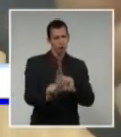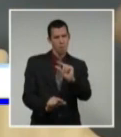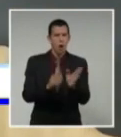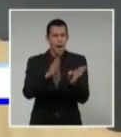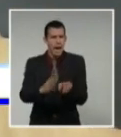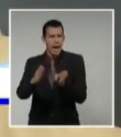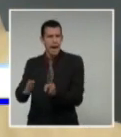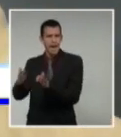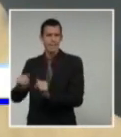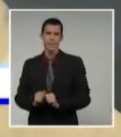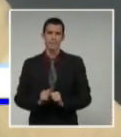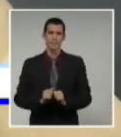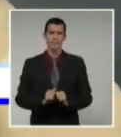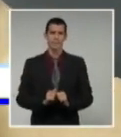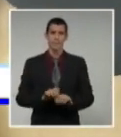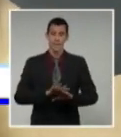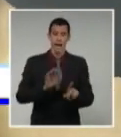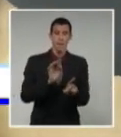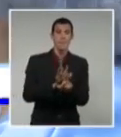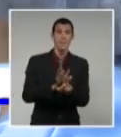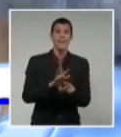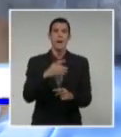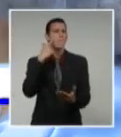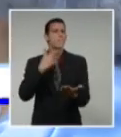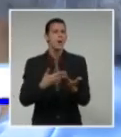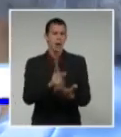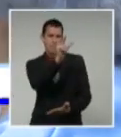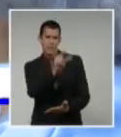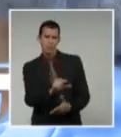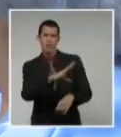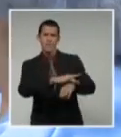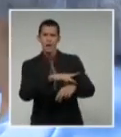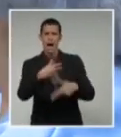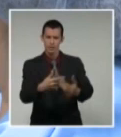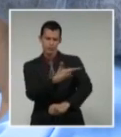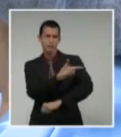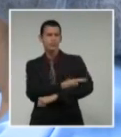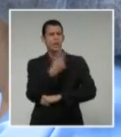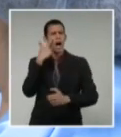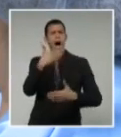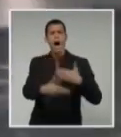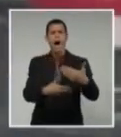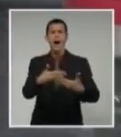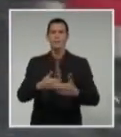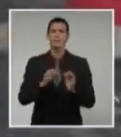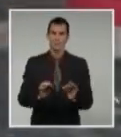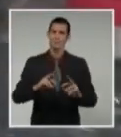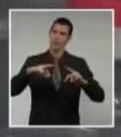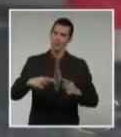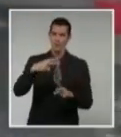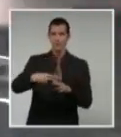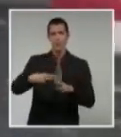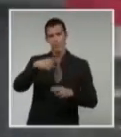podemos denunciar desde cuba que más temprano que tarde muy pronto y con el avance científico la voluntad de